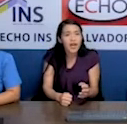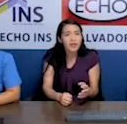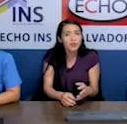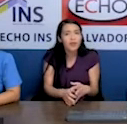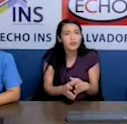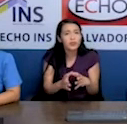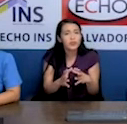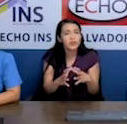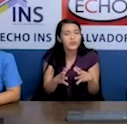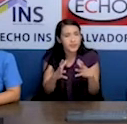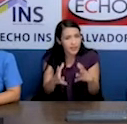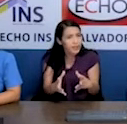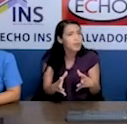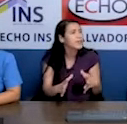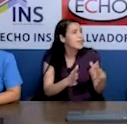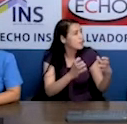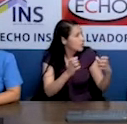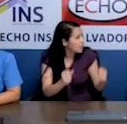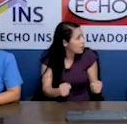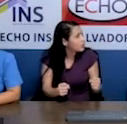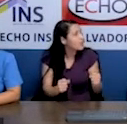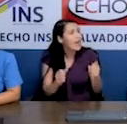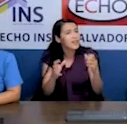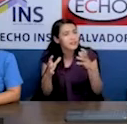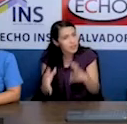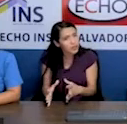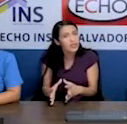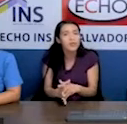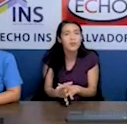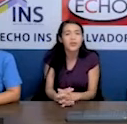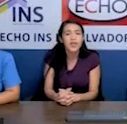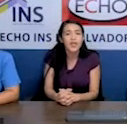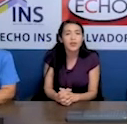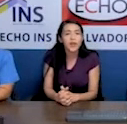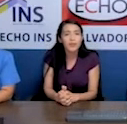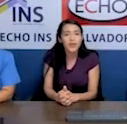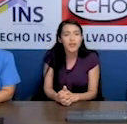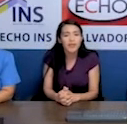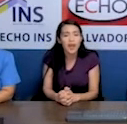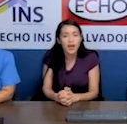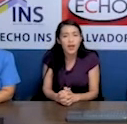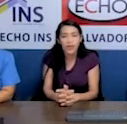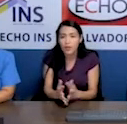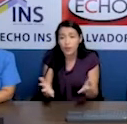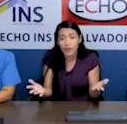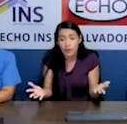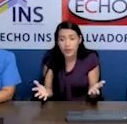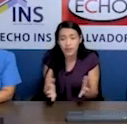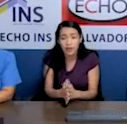¿qué pasa cuando ya de repente nos llegó a consultar, si lo tenemos en un ambiente